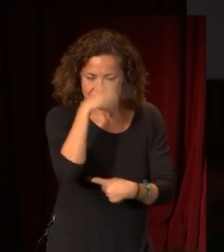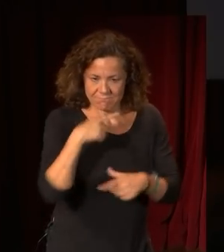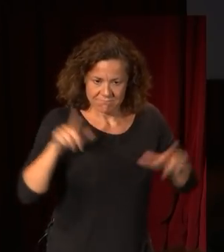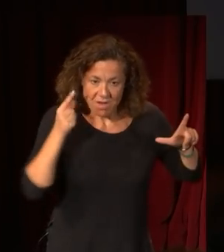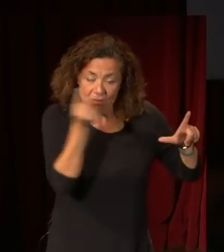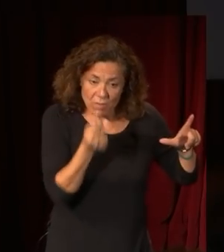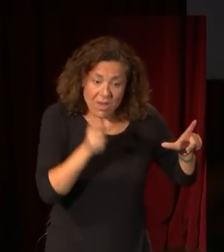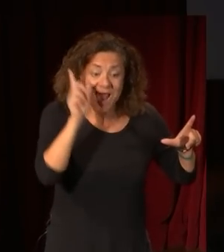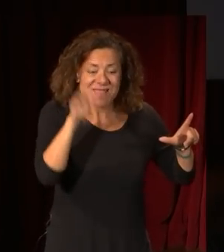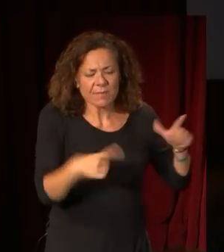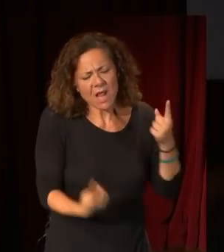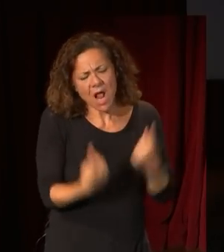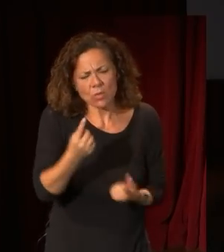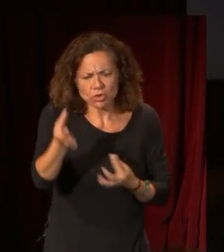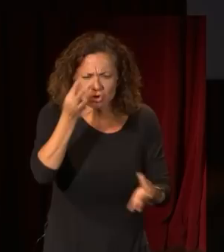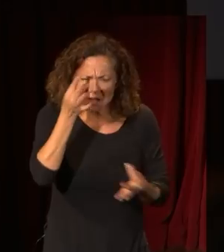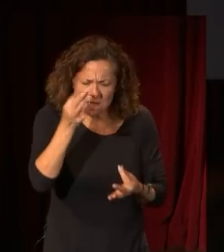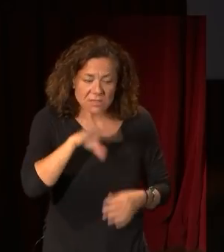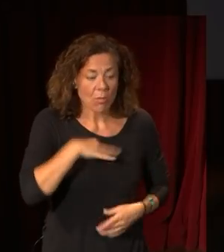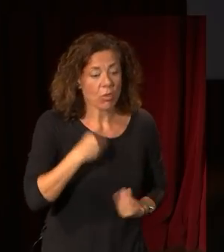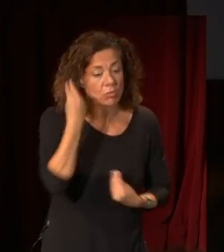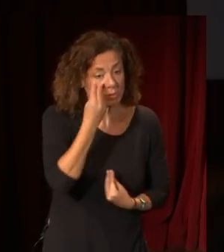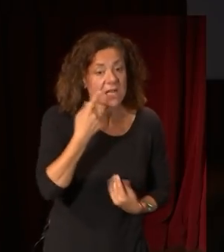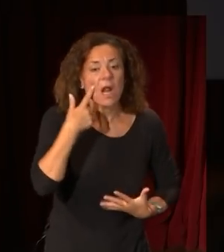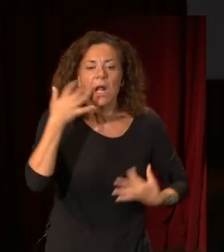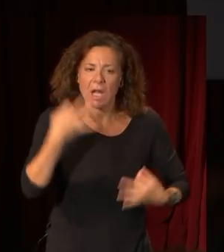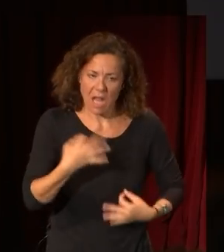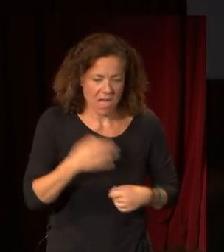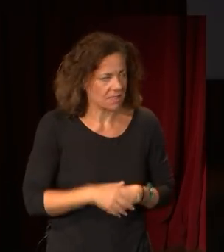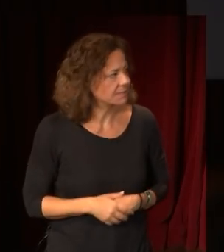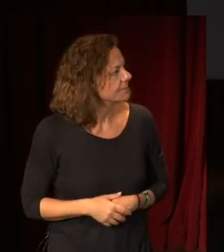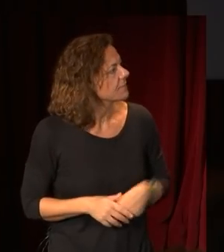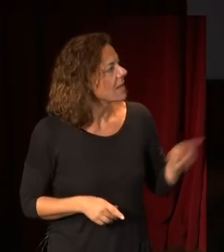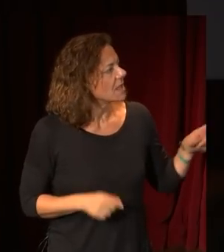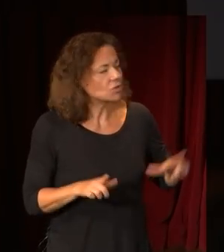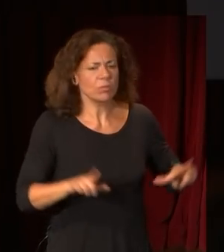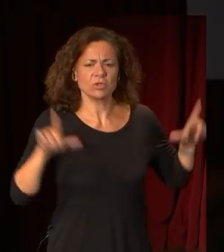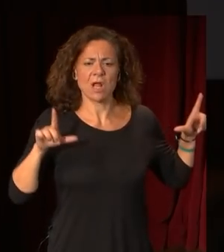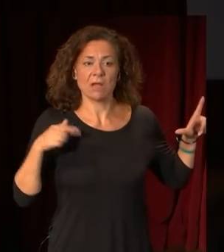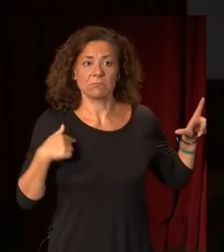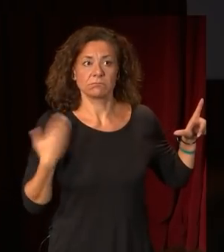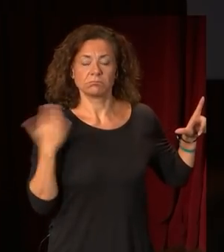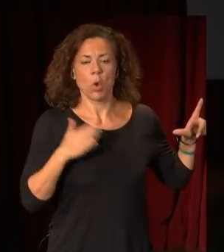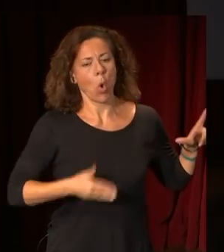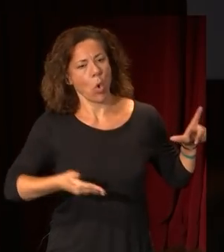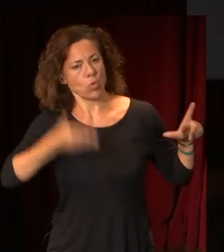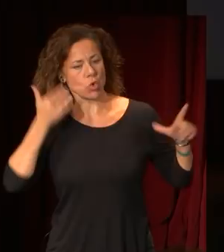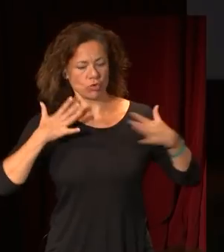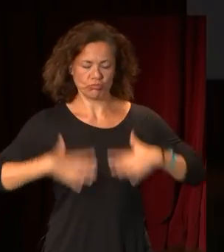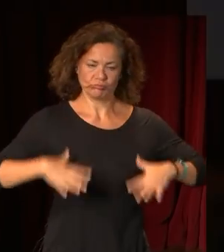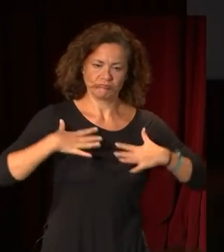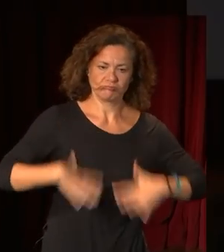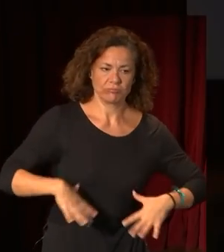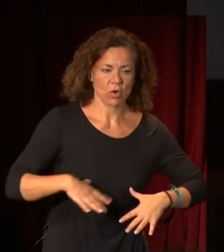mismo tiempo con algunos detalles que podemos suponer que eran realistas en este caso de un personaje que se nos presenta orgulloso vistiendo